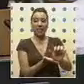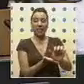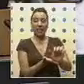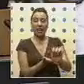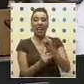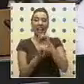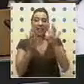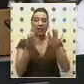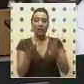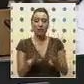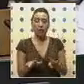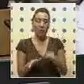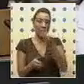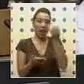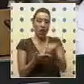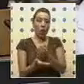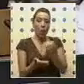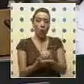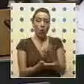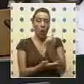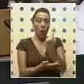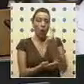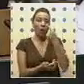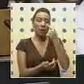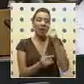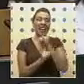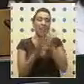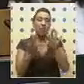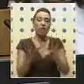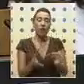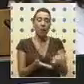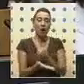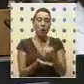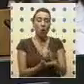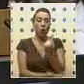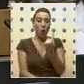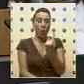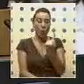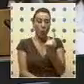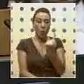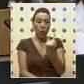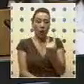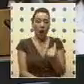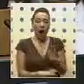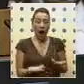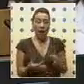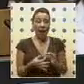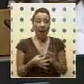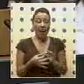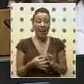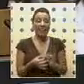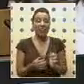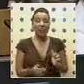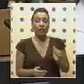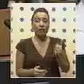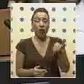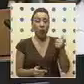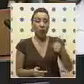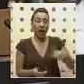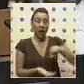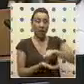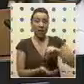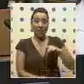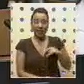el informe del lucro 1, o conocido como el informe del lucro 1. Hoy, gracias a la voluntad del pueblo de